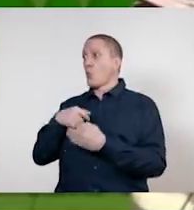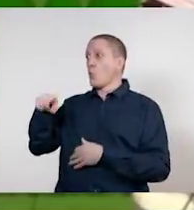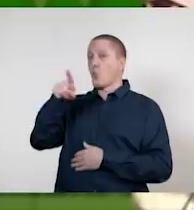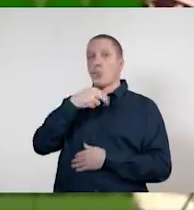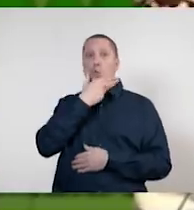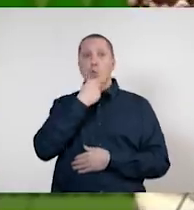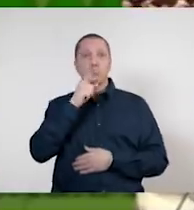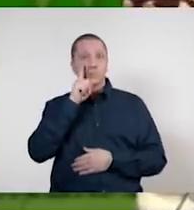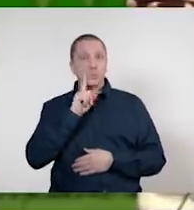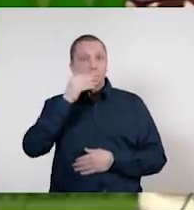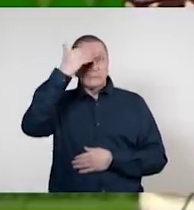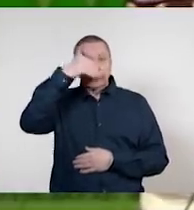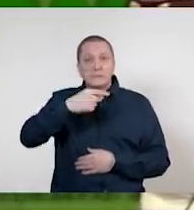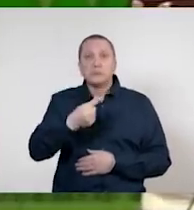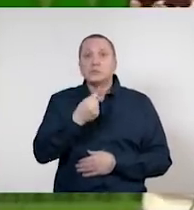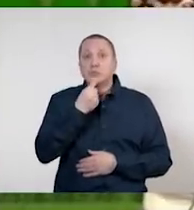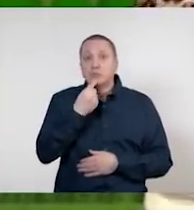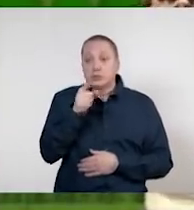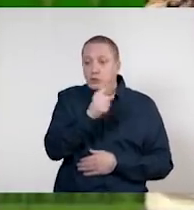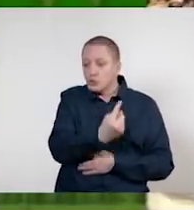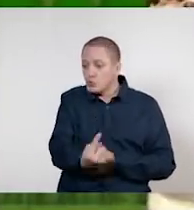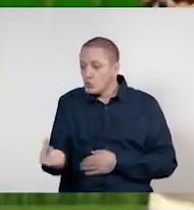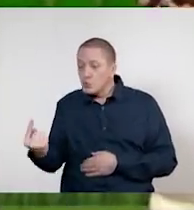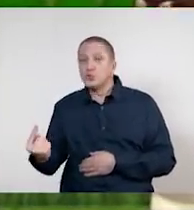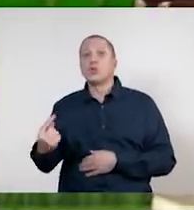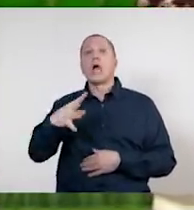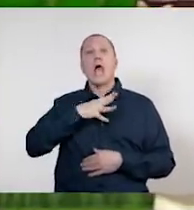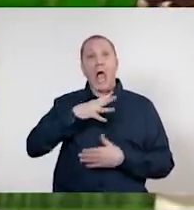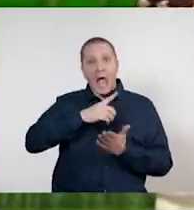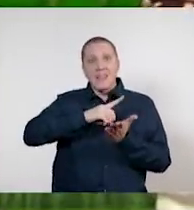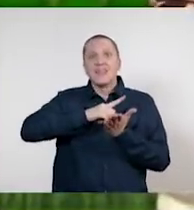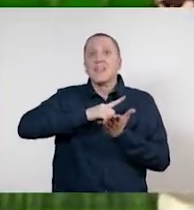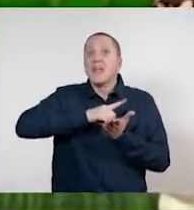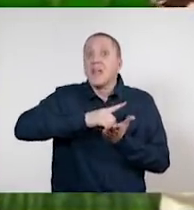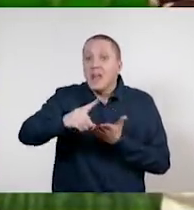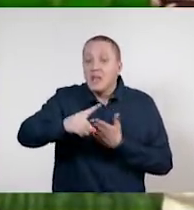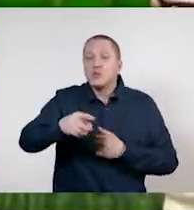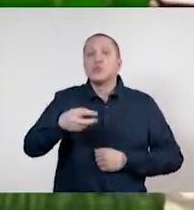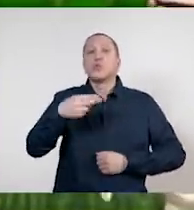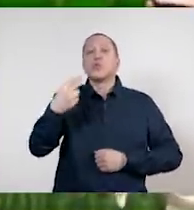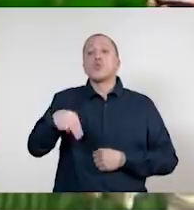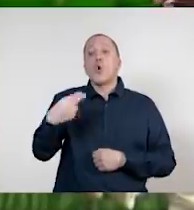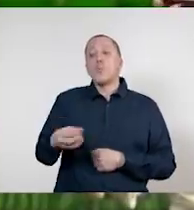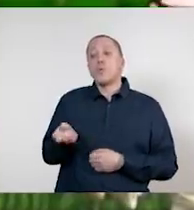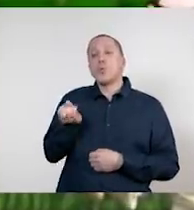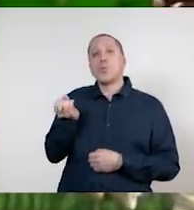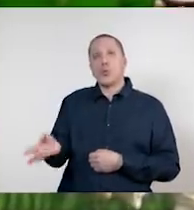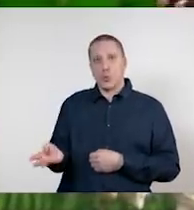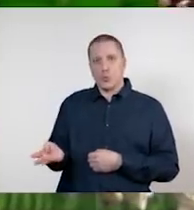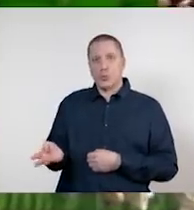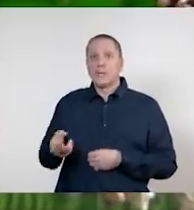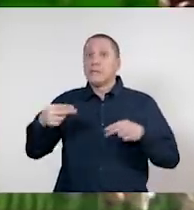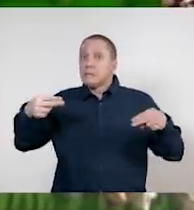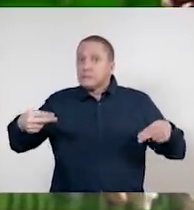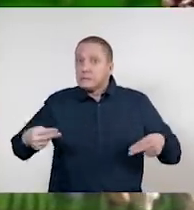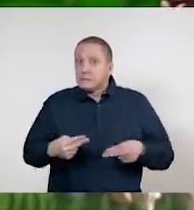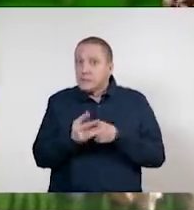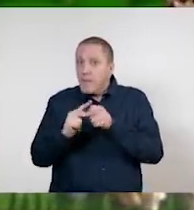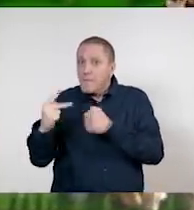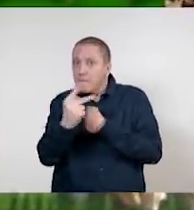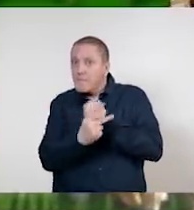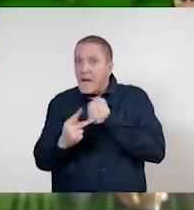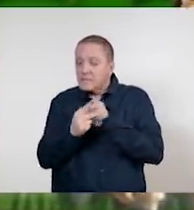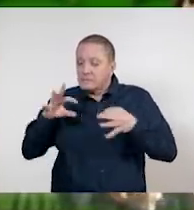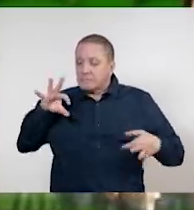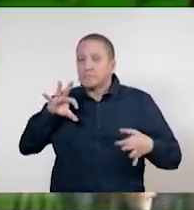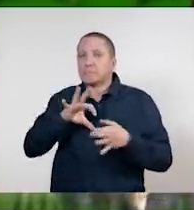Todas y todos debemos saber que las niñas y los niños tenemos derecho a un nombre y una nacionalidad.